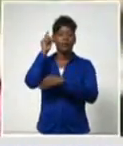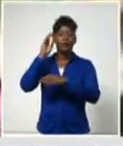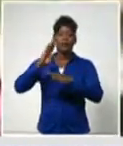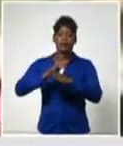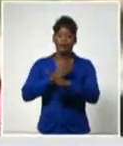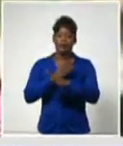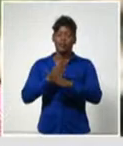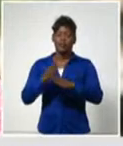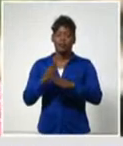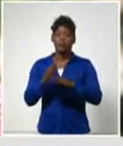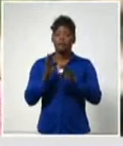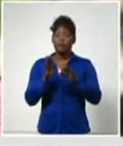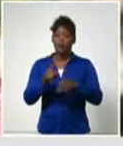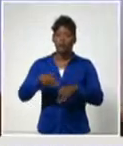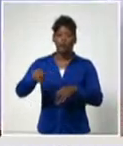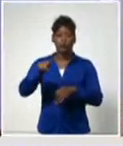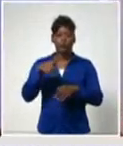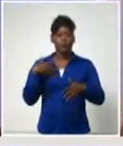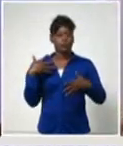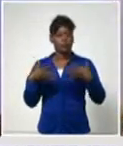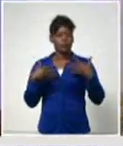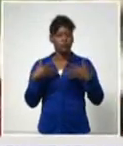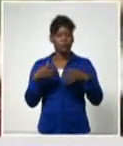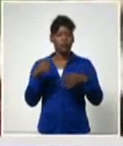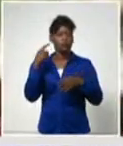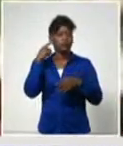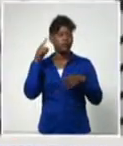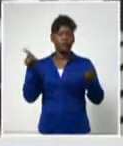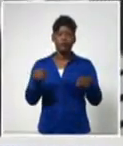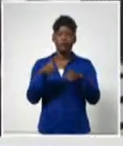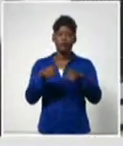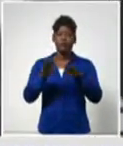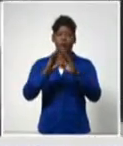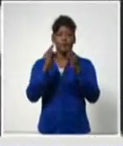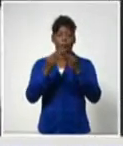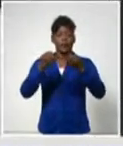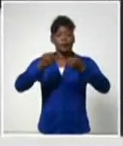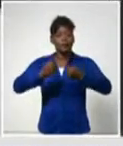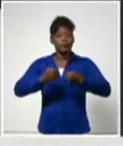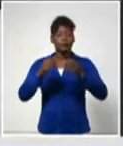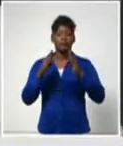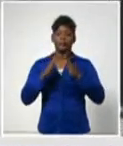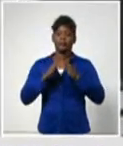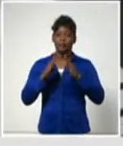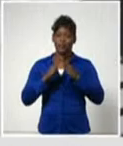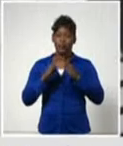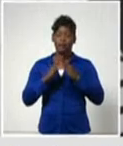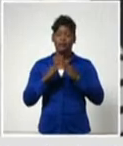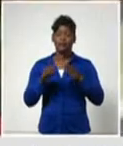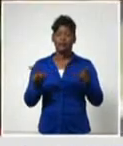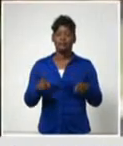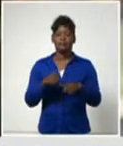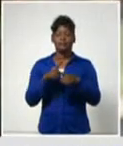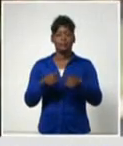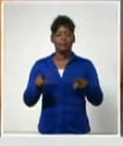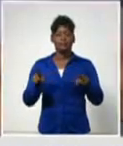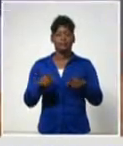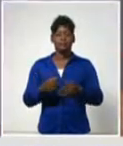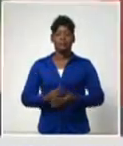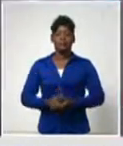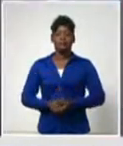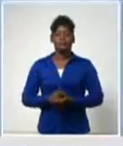eso, diviértase. Escucha música en familia. Quédese en casa. Intentaré abrazarte. Por un